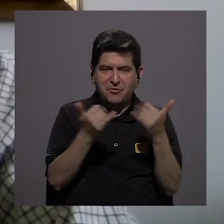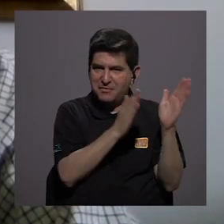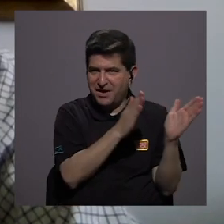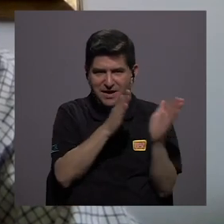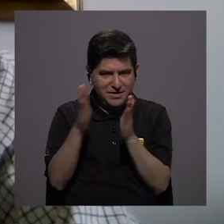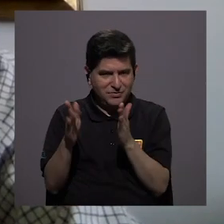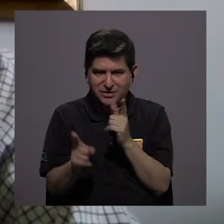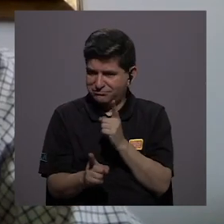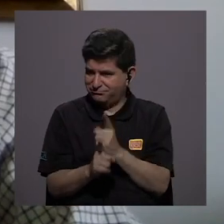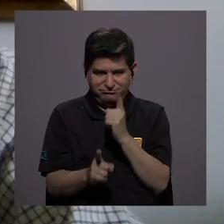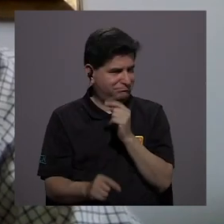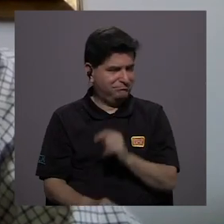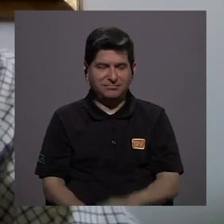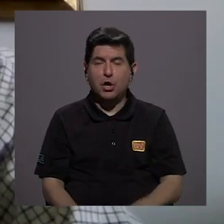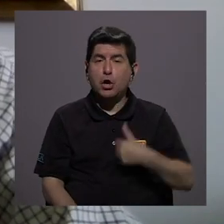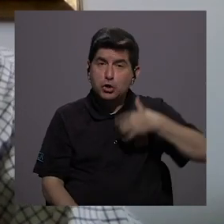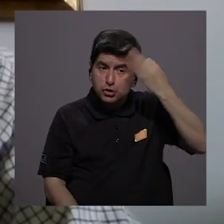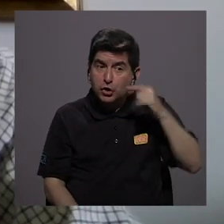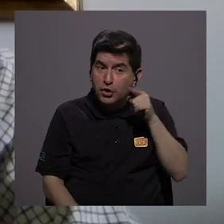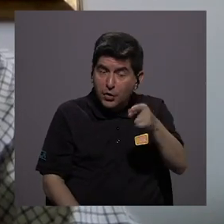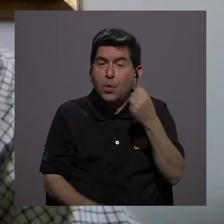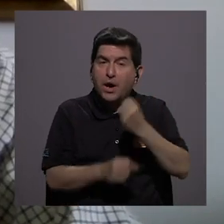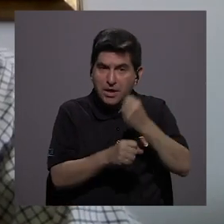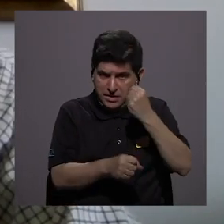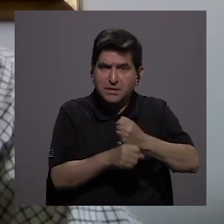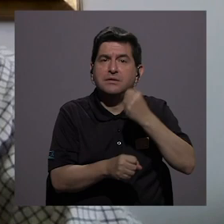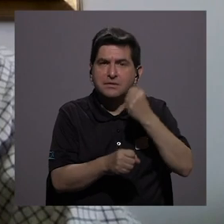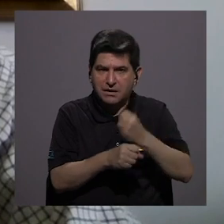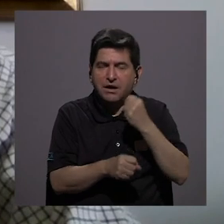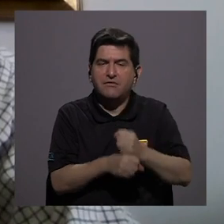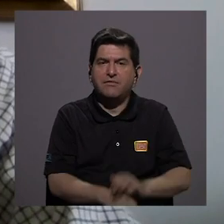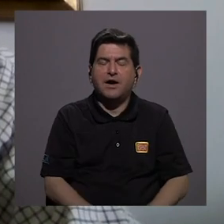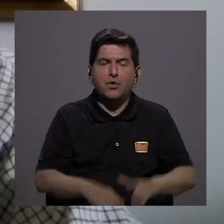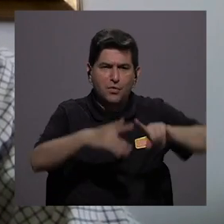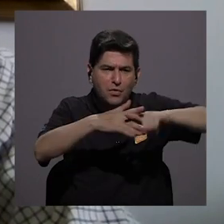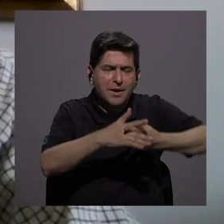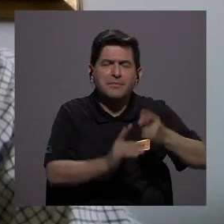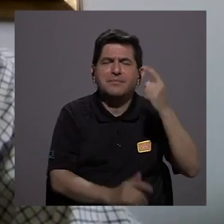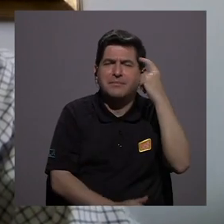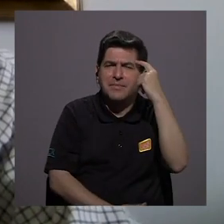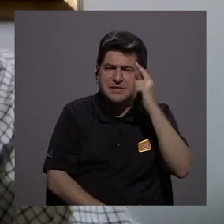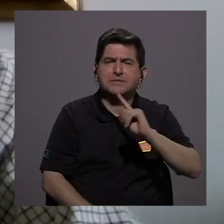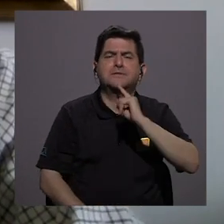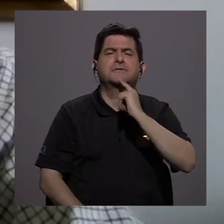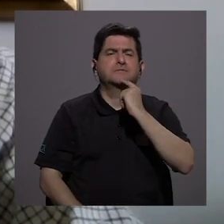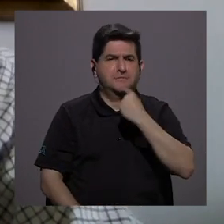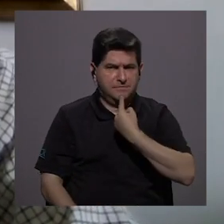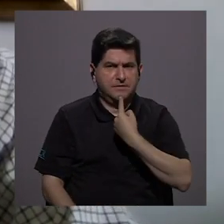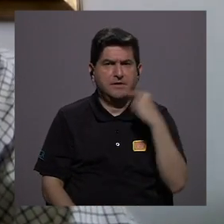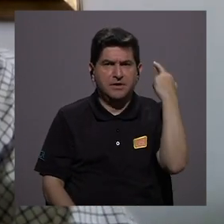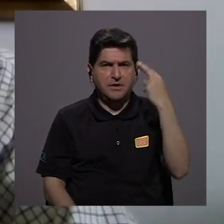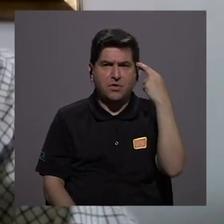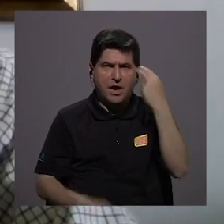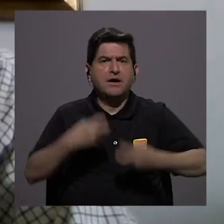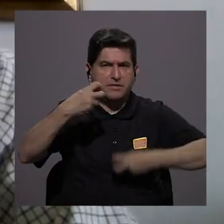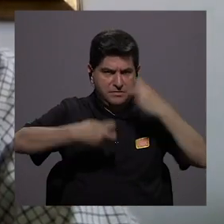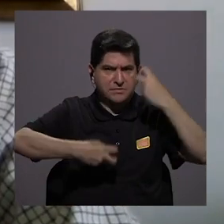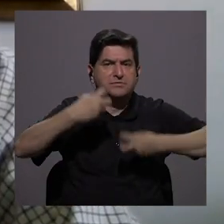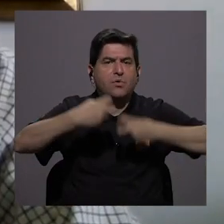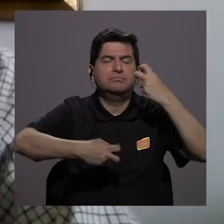organizadas, ¿no? Entonces, yo creo que ahí tenemos una tarea que también la deberíamos empezar a pensar y muy en serio a raíz de esta